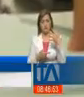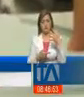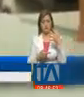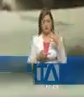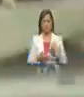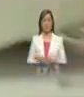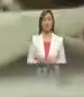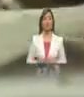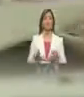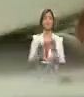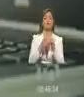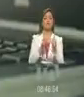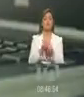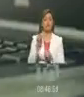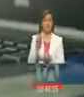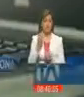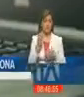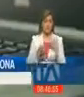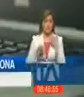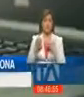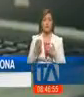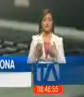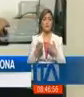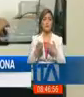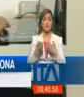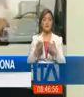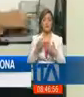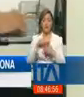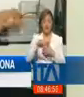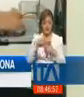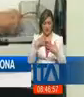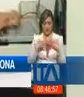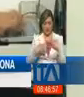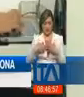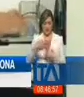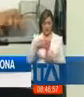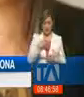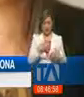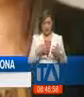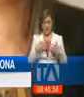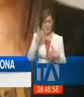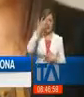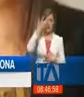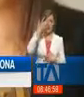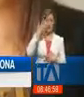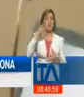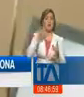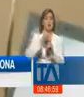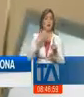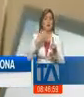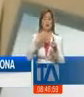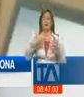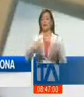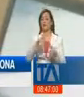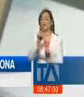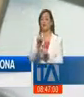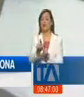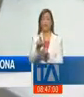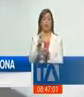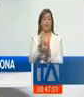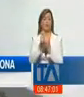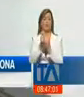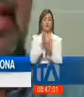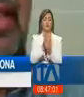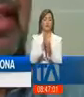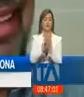personas. El problema es que estas emociones no canalizadas pueden convertirse en síntomas y afectar gravemente a la persona si no busca